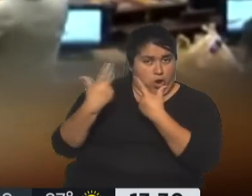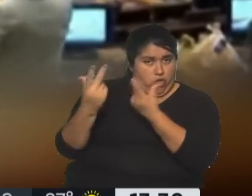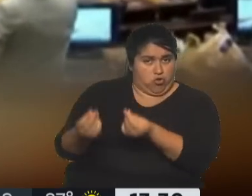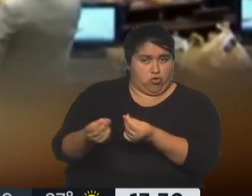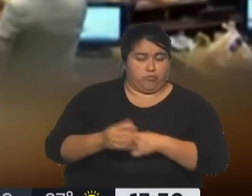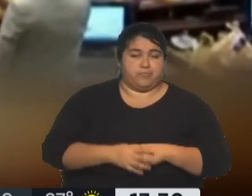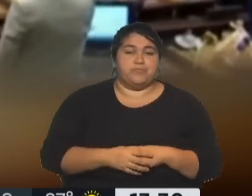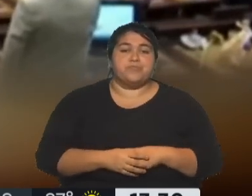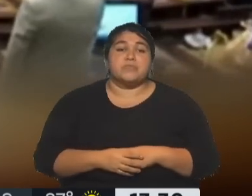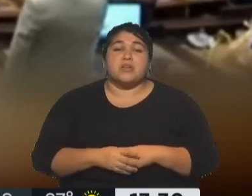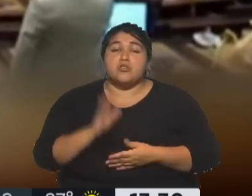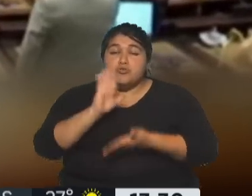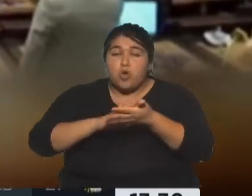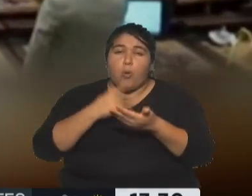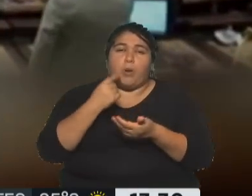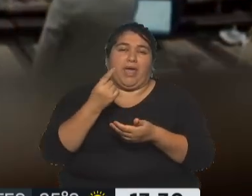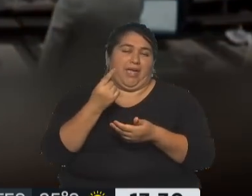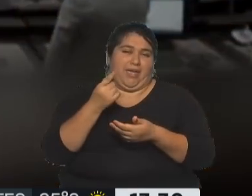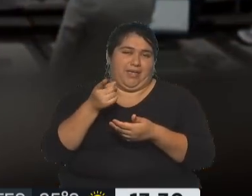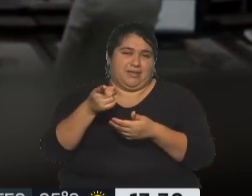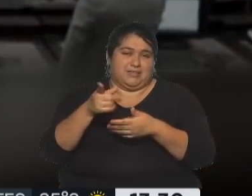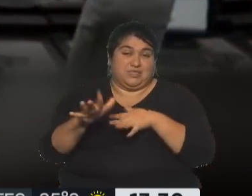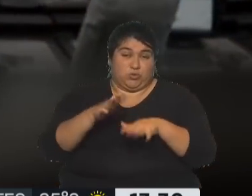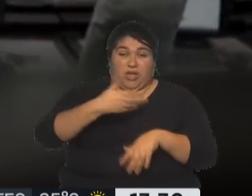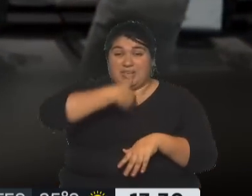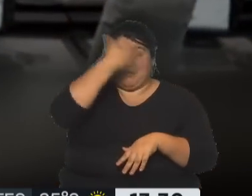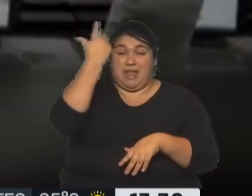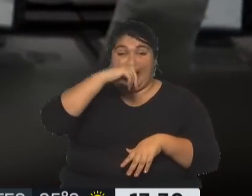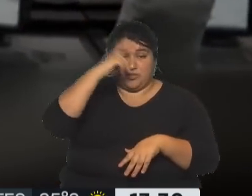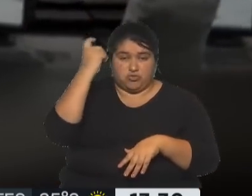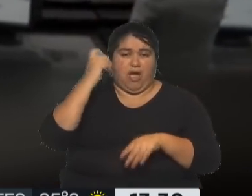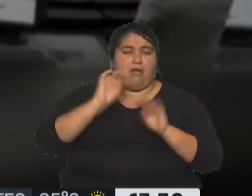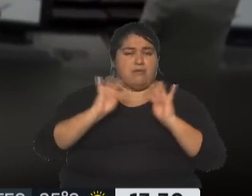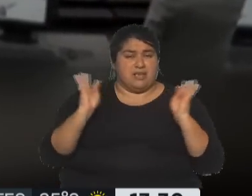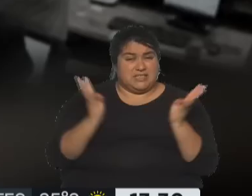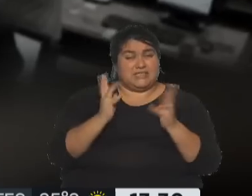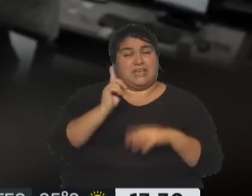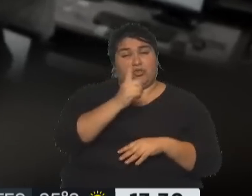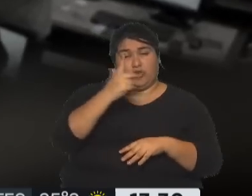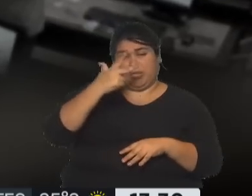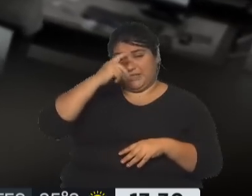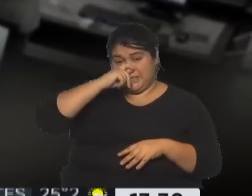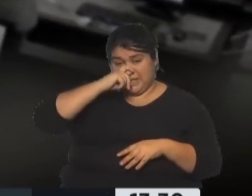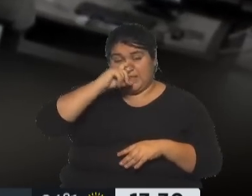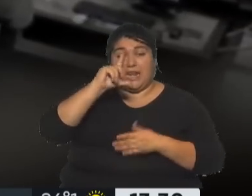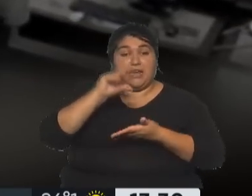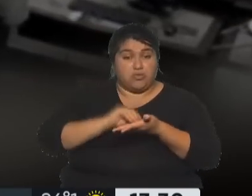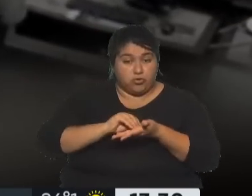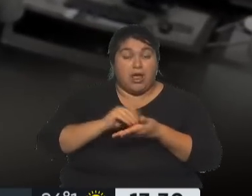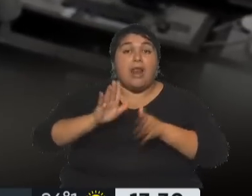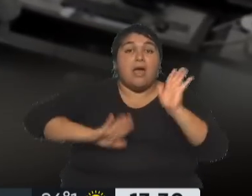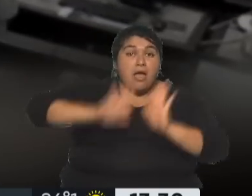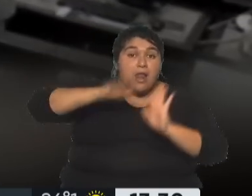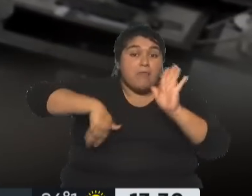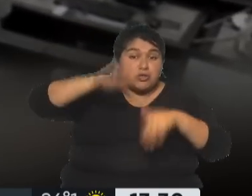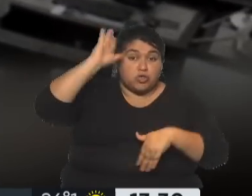La moción de censura solo podrá aplicarse si la Asamblea Nacional, integrada por 137 legisladores, consigue una mayoría de